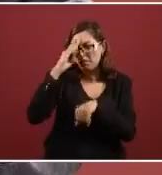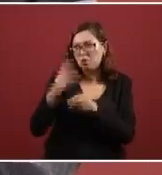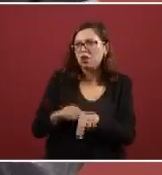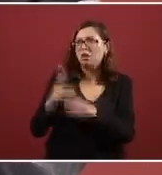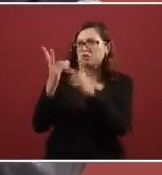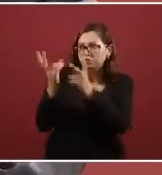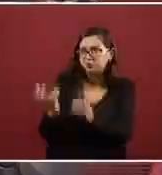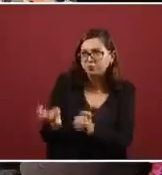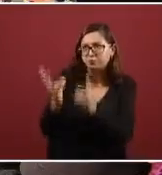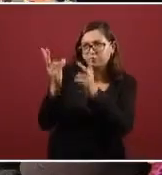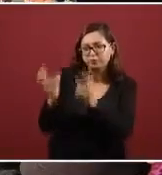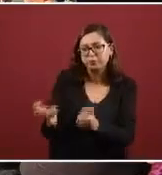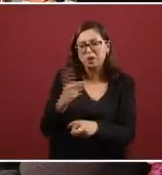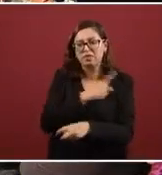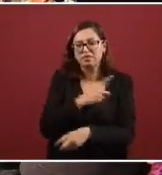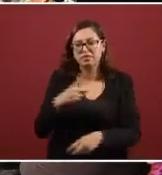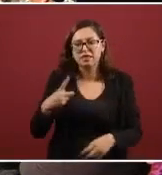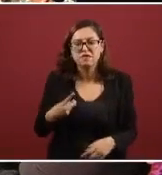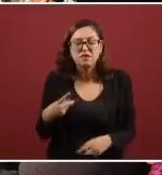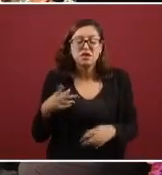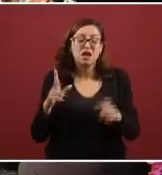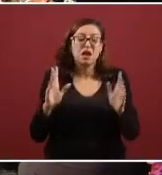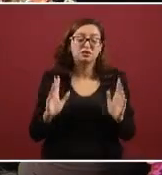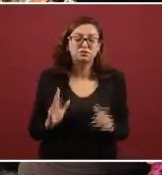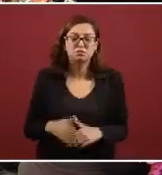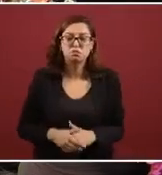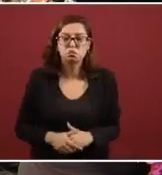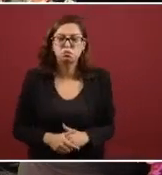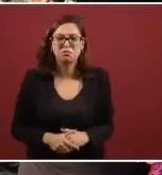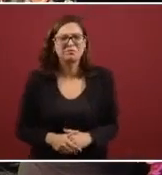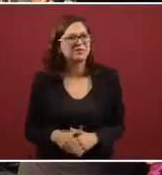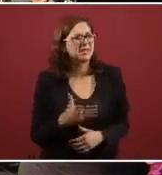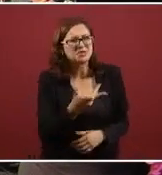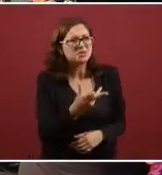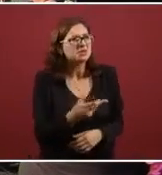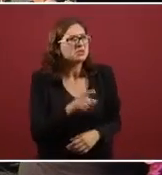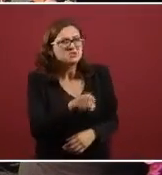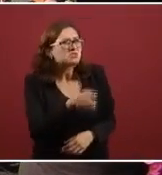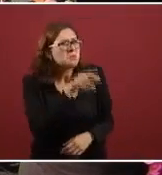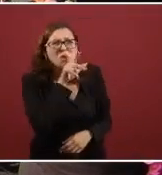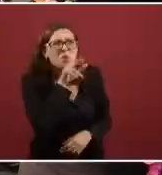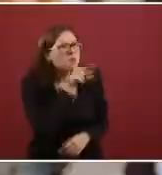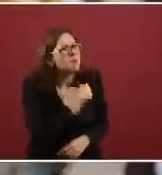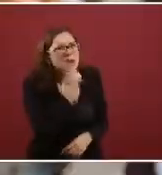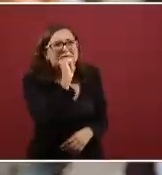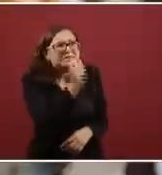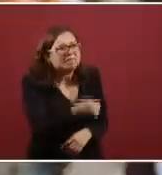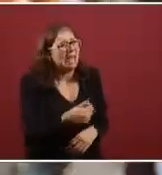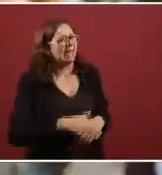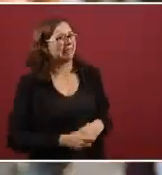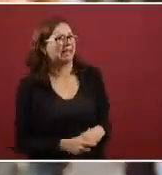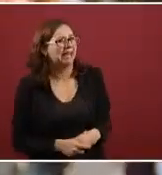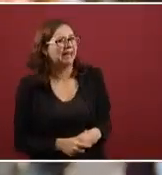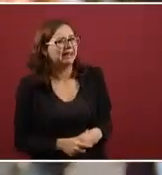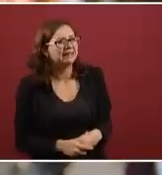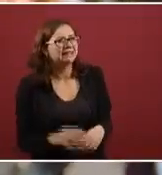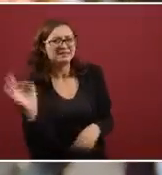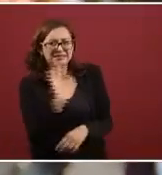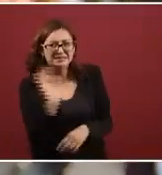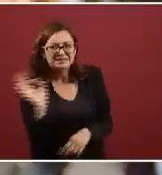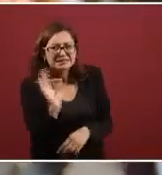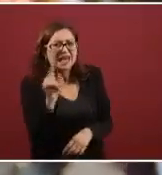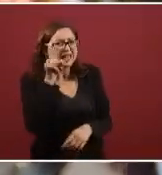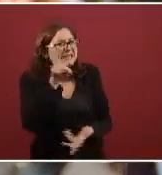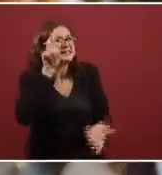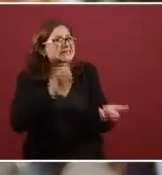sí, sacando las imágenes. Presidente, pero la memoria, sí. ¿No le preocupa en este sentido que tenga